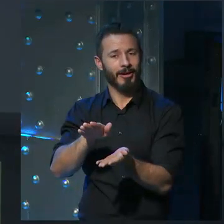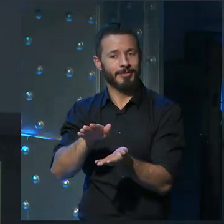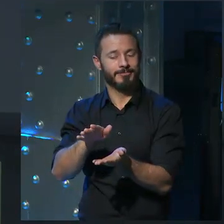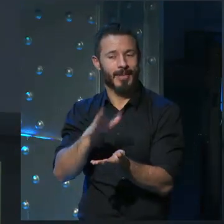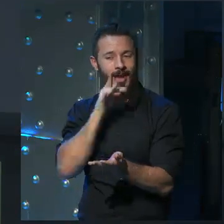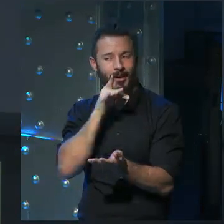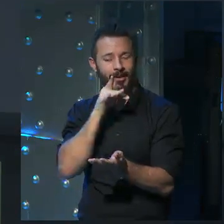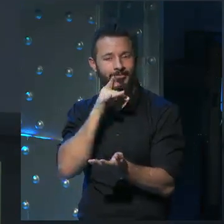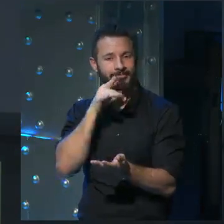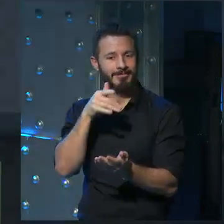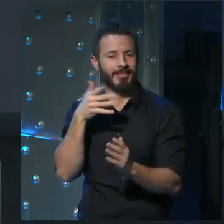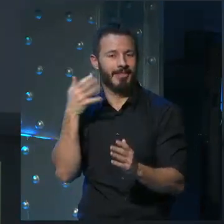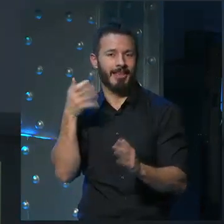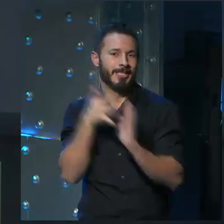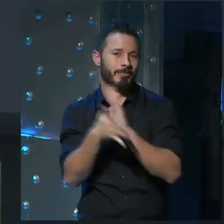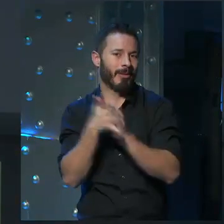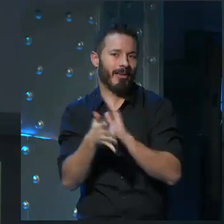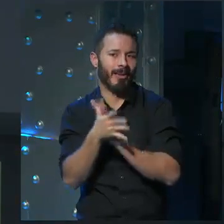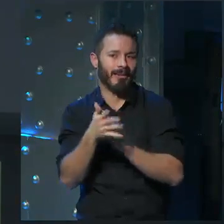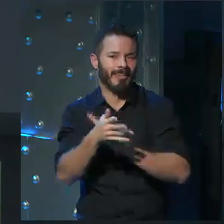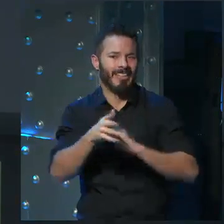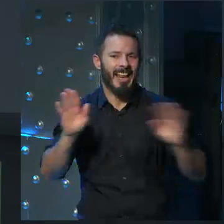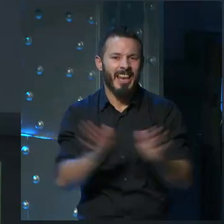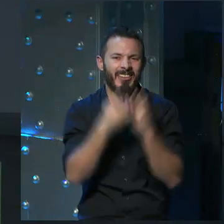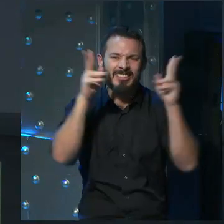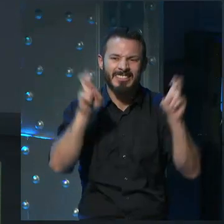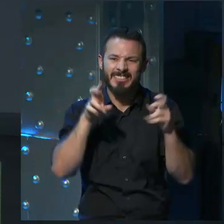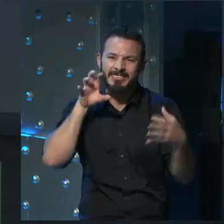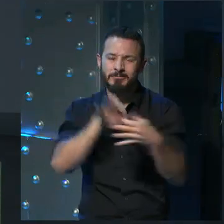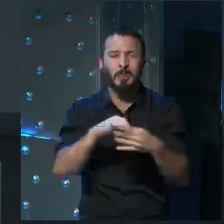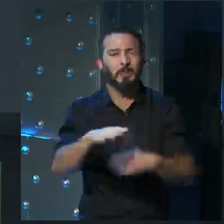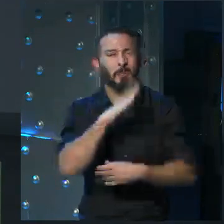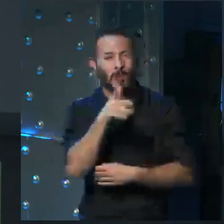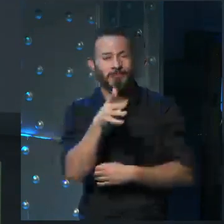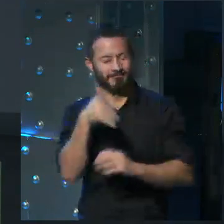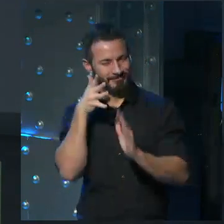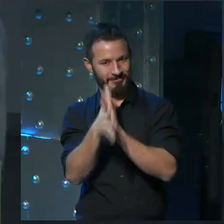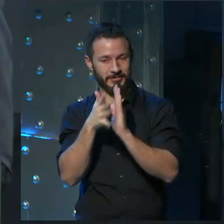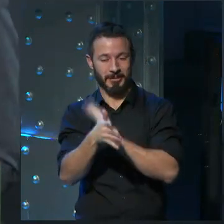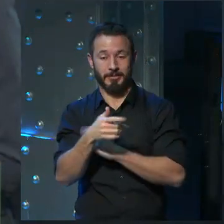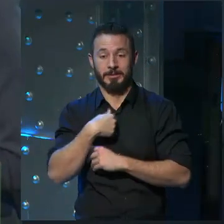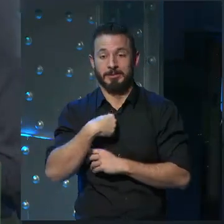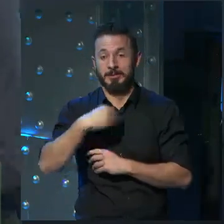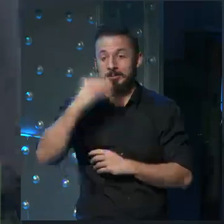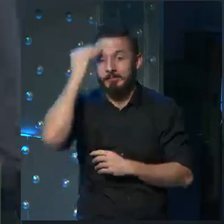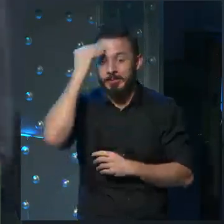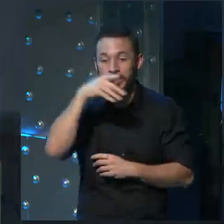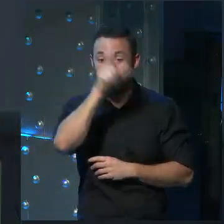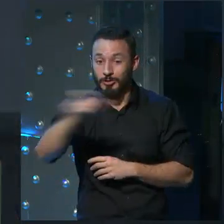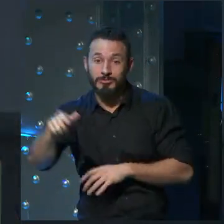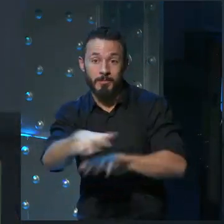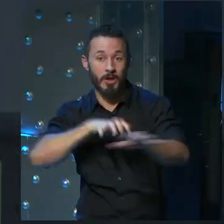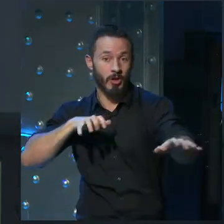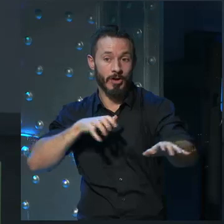por qué decidimos hacer un libro de esta temática. Bueno, me imagino que la mayoría de vosotros en el año pasado, en algún